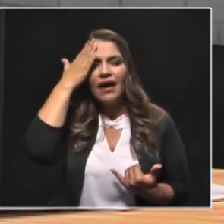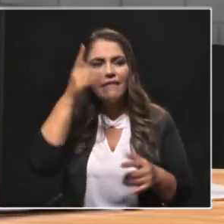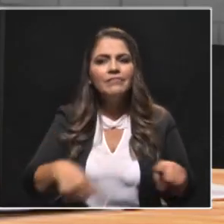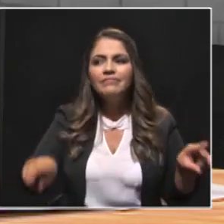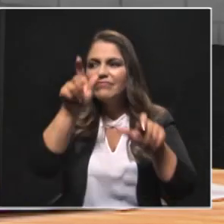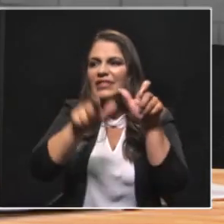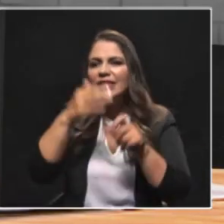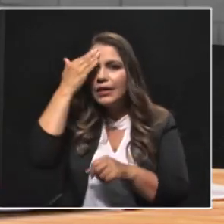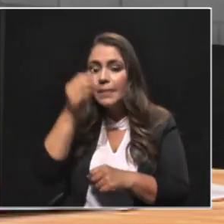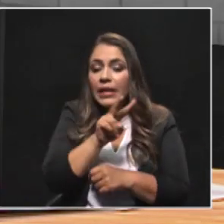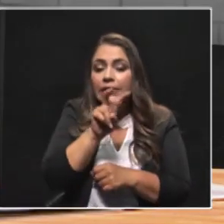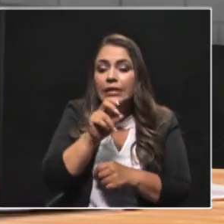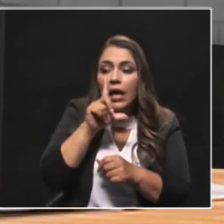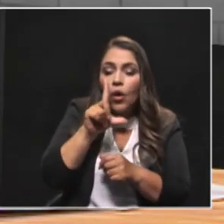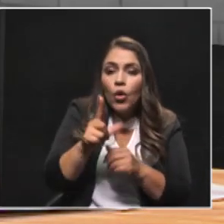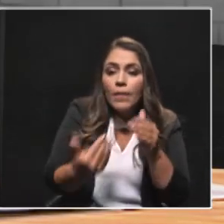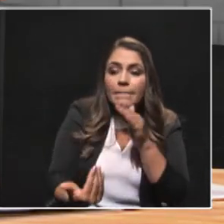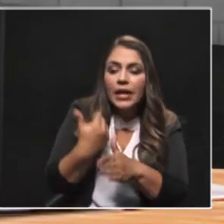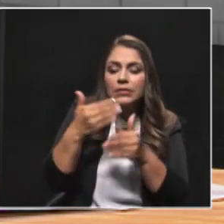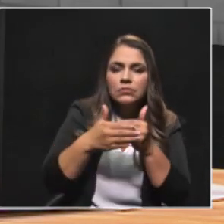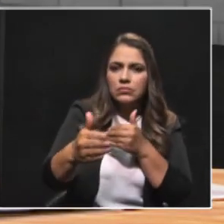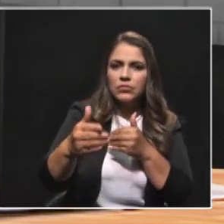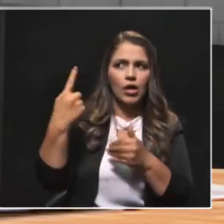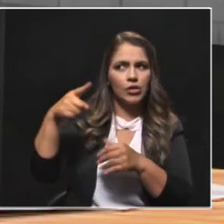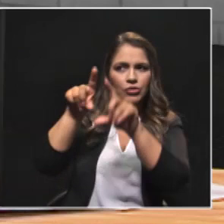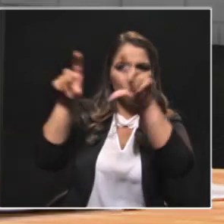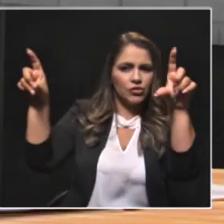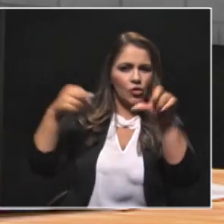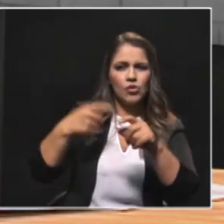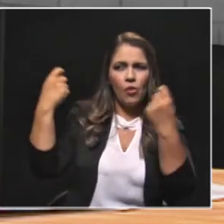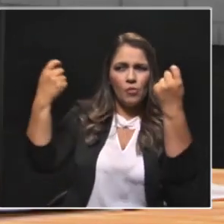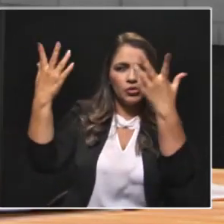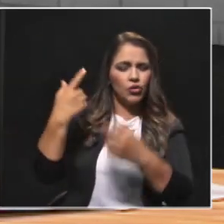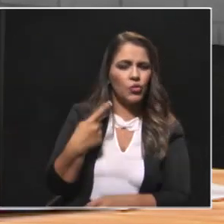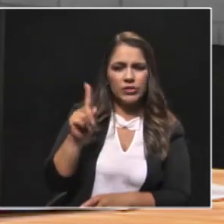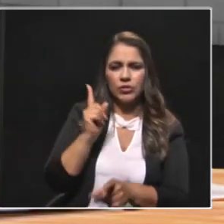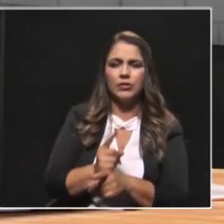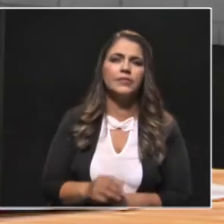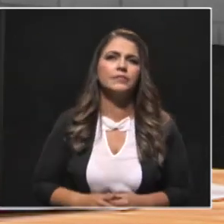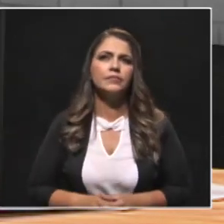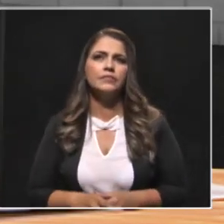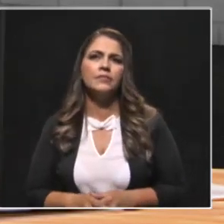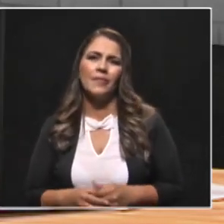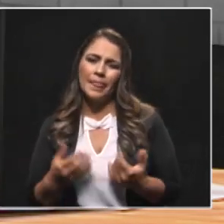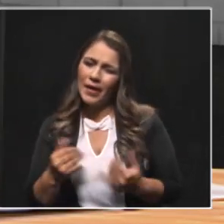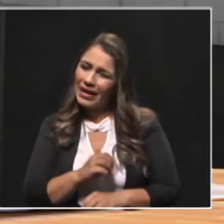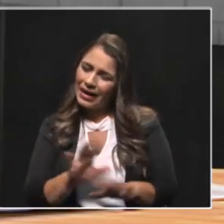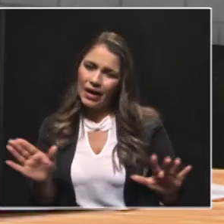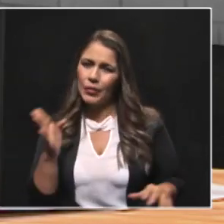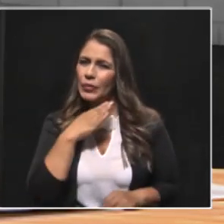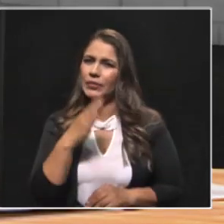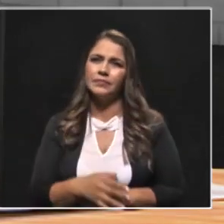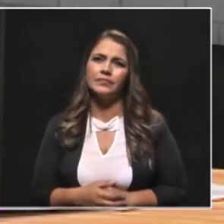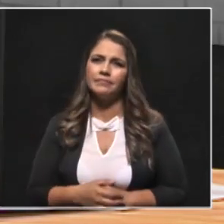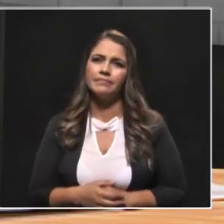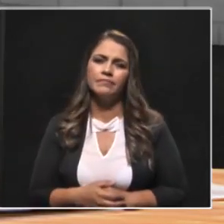Sí, tiene interés, sabe cuándo empiezan las campañas y dicen, ve, eso no está, eso es raro. Pero digamos que hoy no hay una claridad y estamos esperando que el